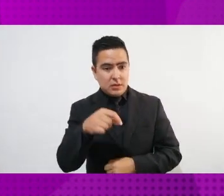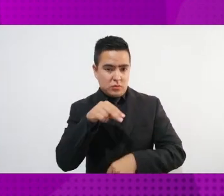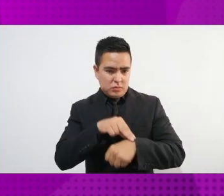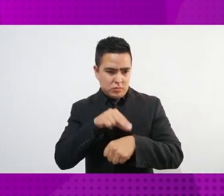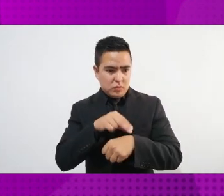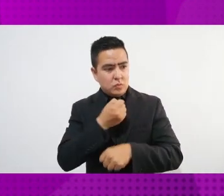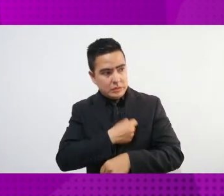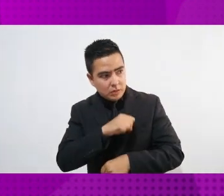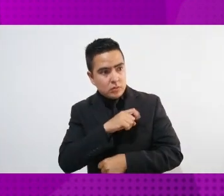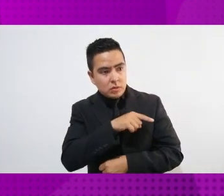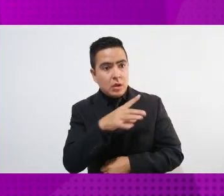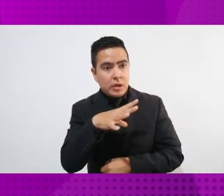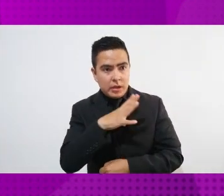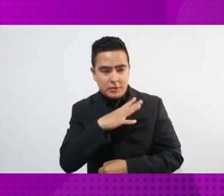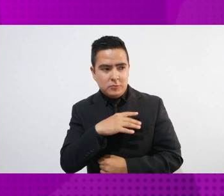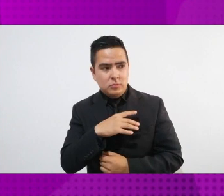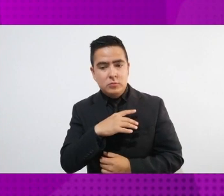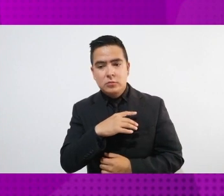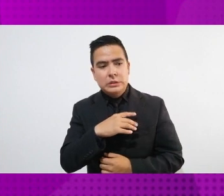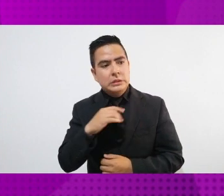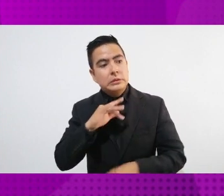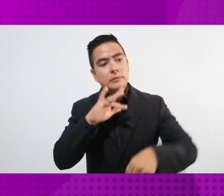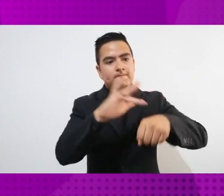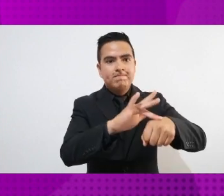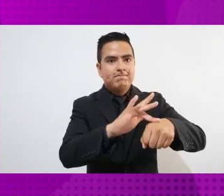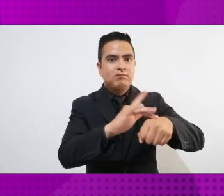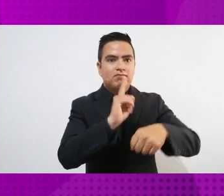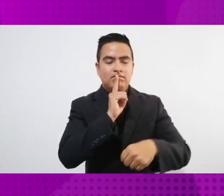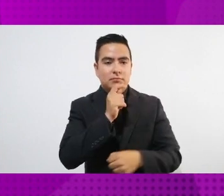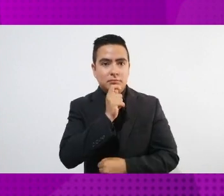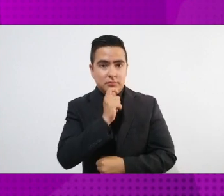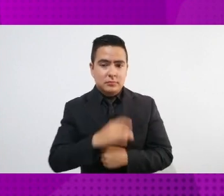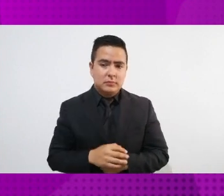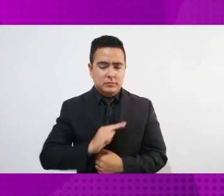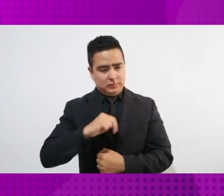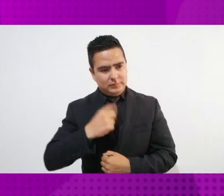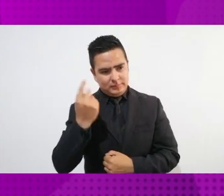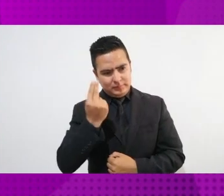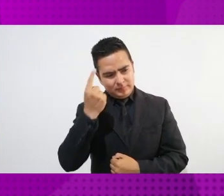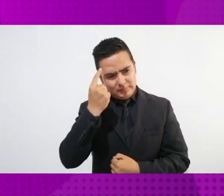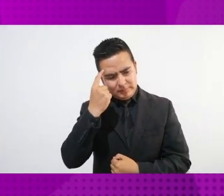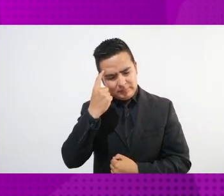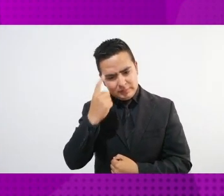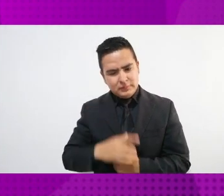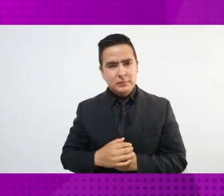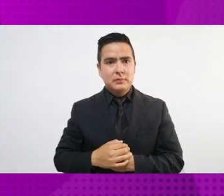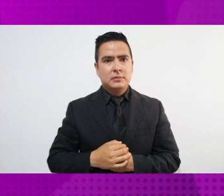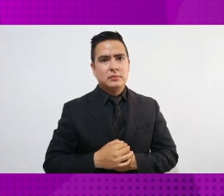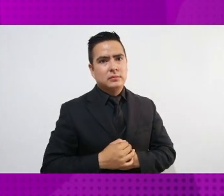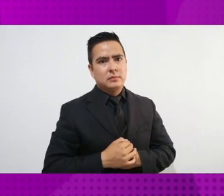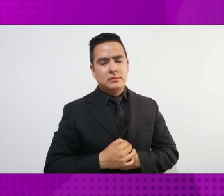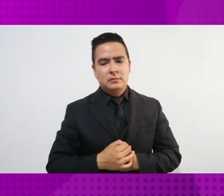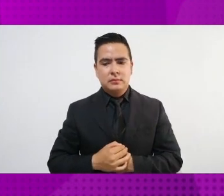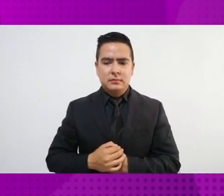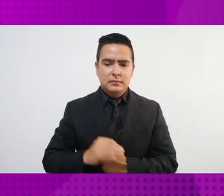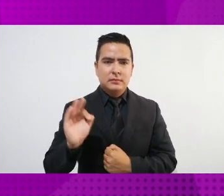la medicina, de la salud pública, y que sin embargo sí tenemos ciertos parámetros para pensar